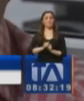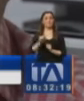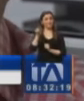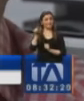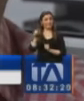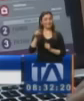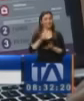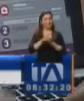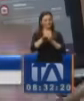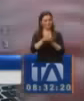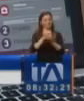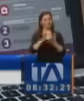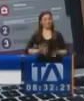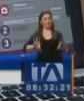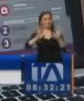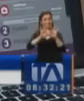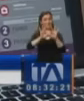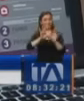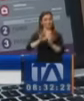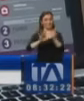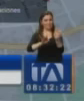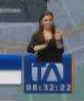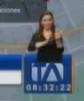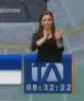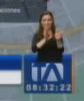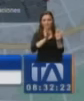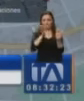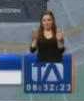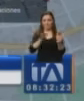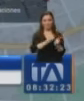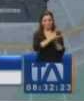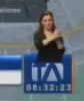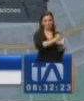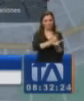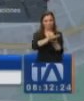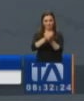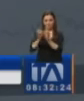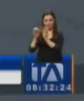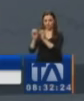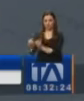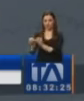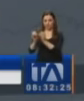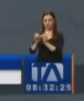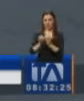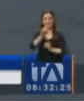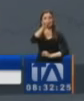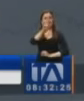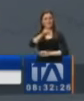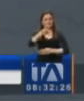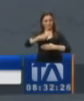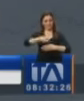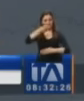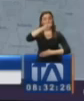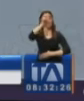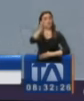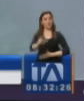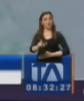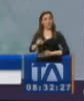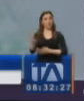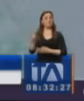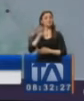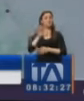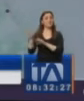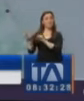esta permiten canalizar la ayuda de forma más organizada y con las necesidades puntuales de los damnificados. La idea es